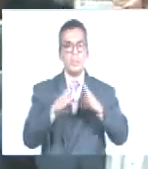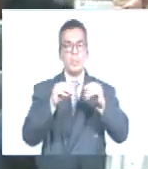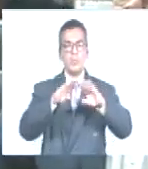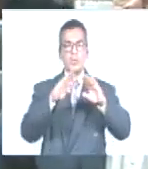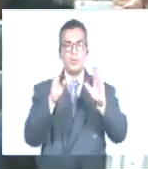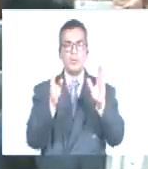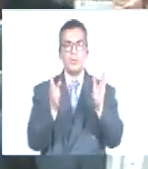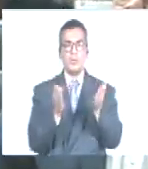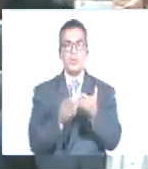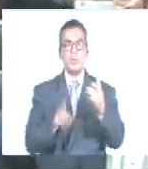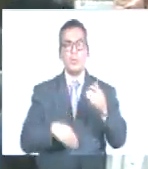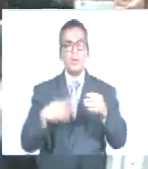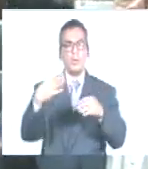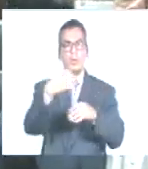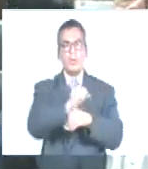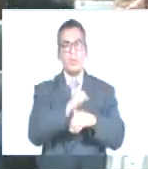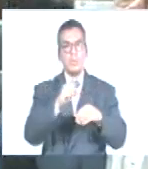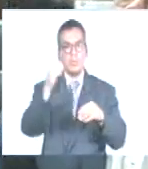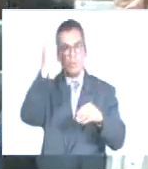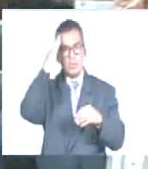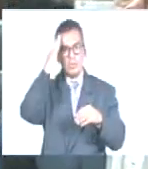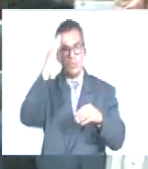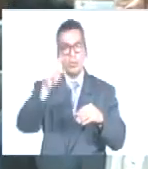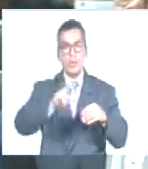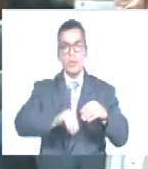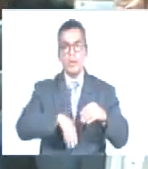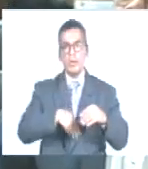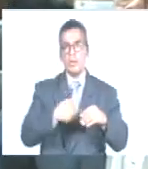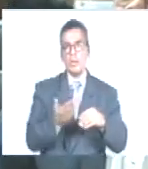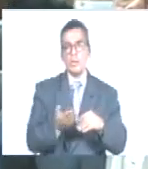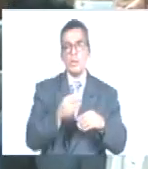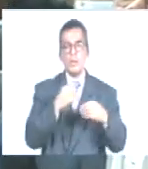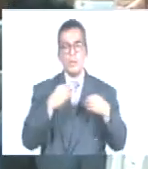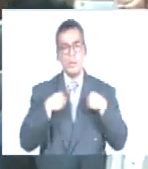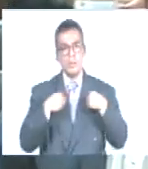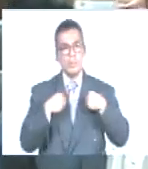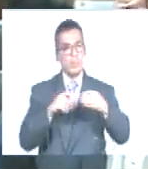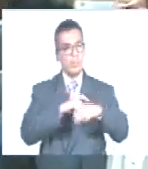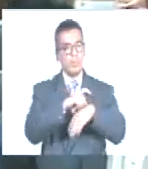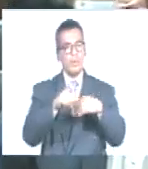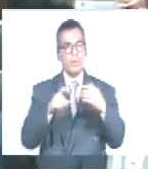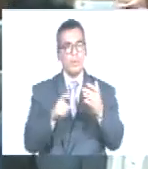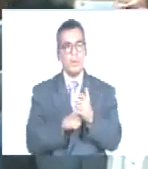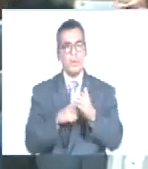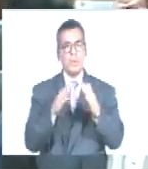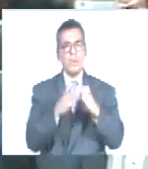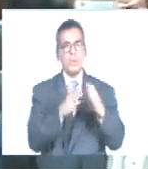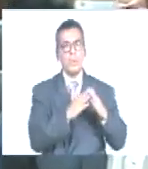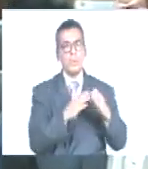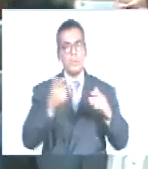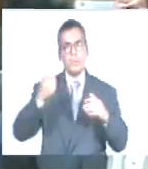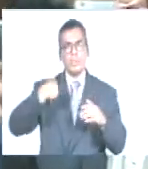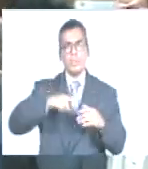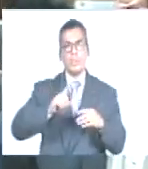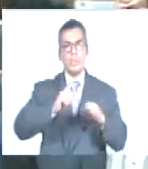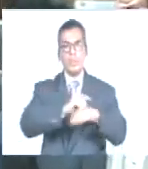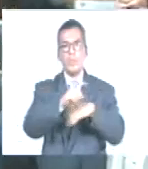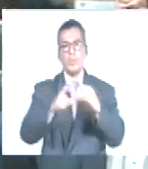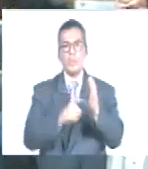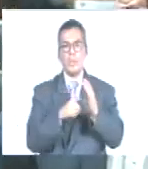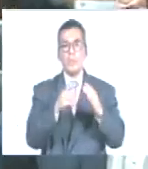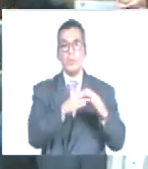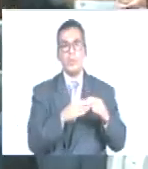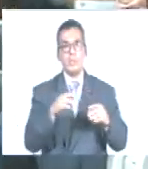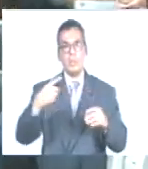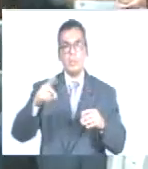mundial que han logrado su reconocimiento a poder vivir plenamente en las ciudades y a tener la plena seguridad